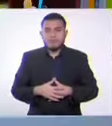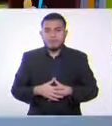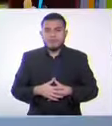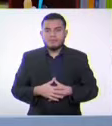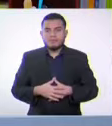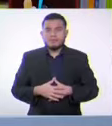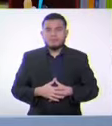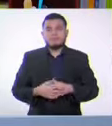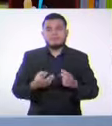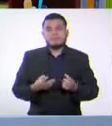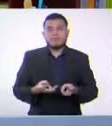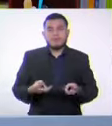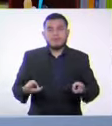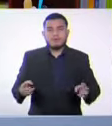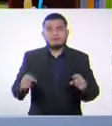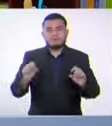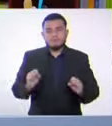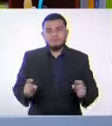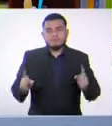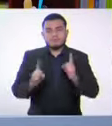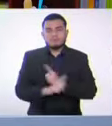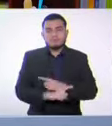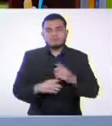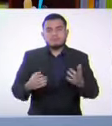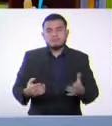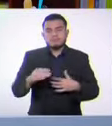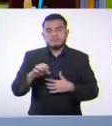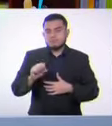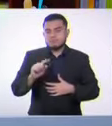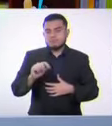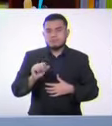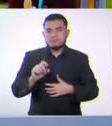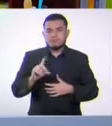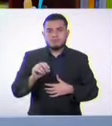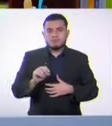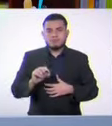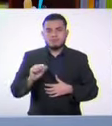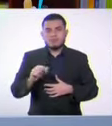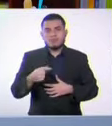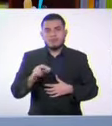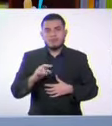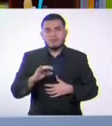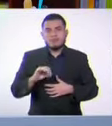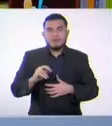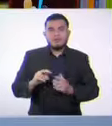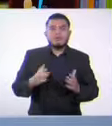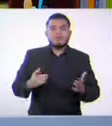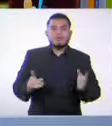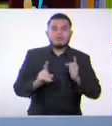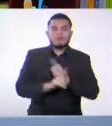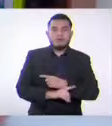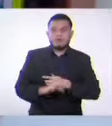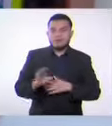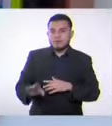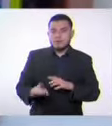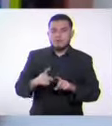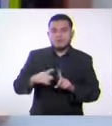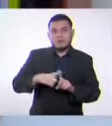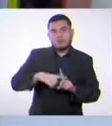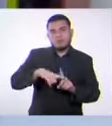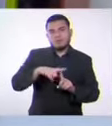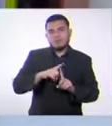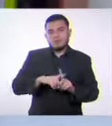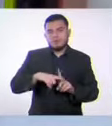La materia puede cambiar de estado de agregación cuando hay un cambio en su temperatura.